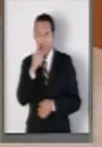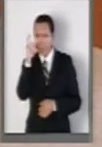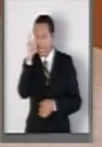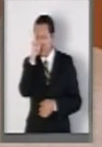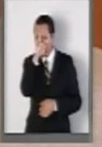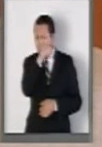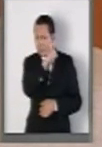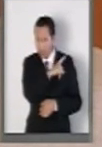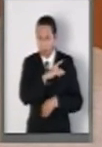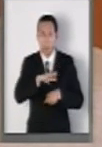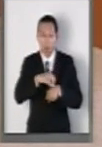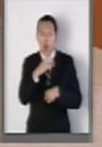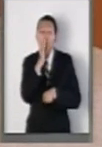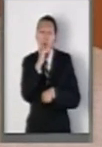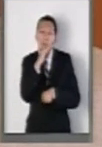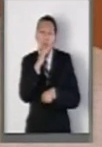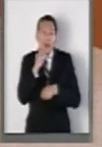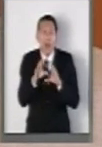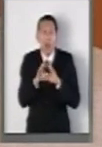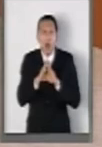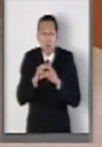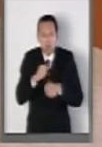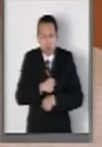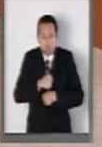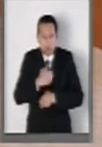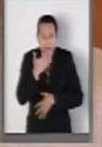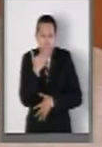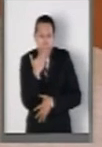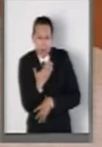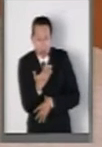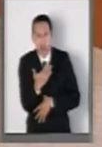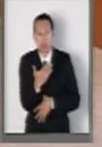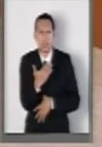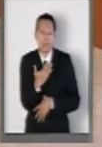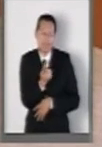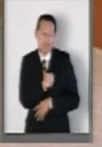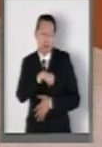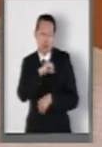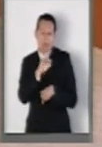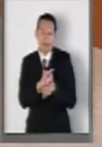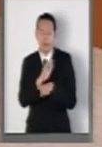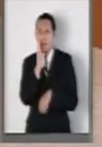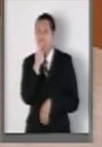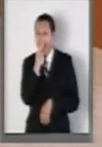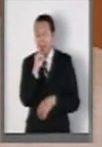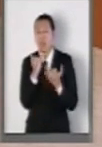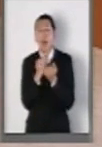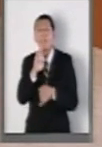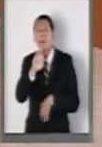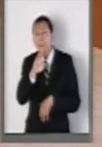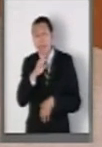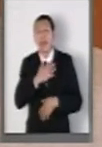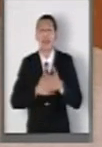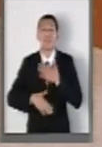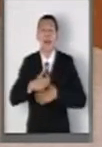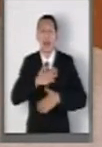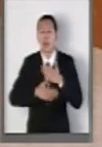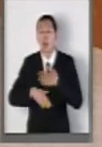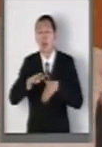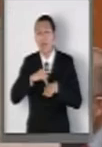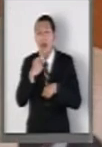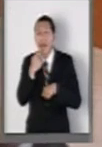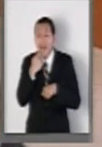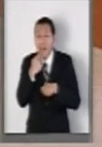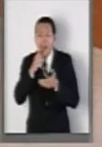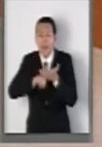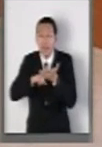niño gane peso y nutrientes. Además, ocasiona que el bebé quede exhausto, ya que la lengua no puede colocarse en la